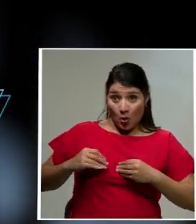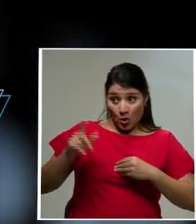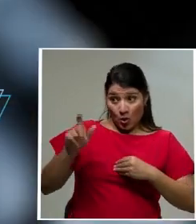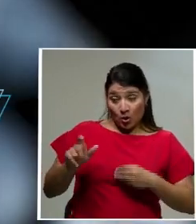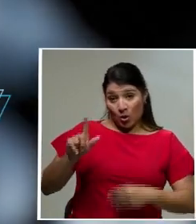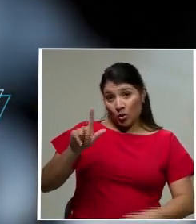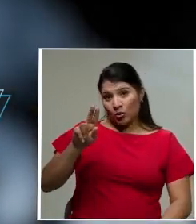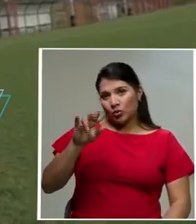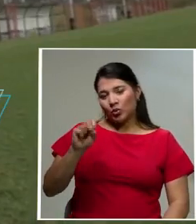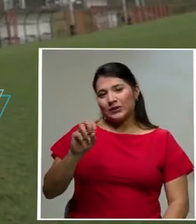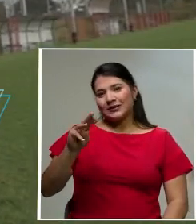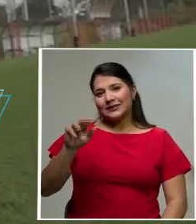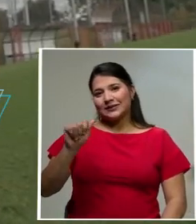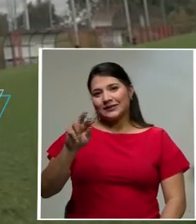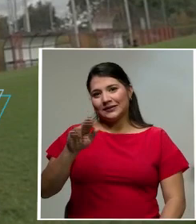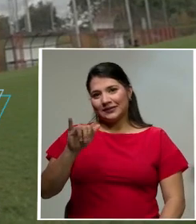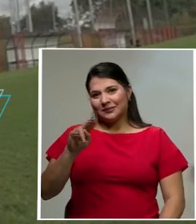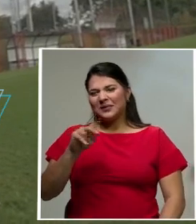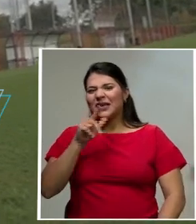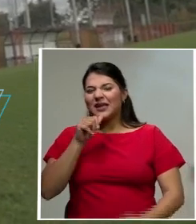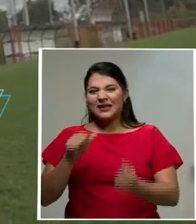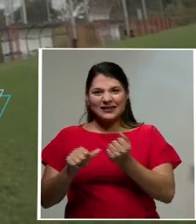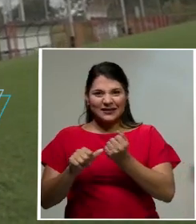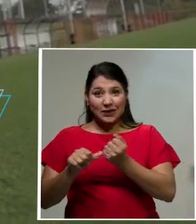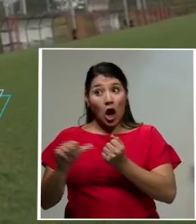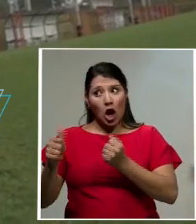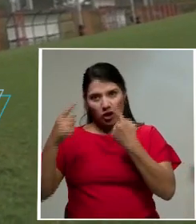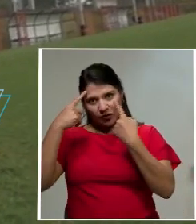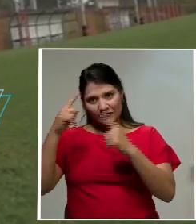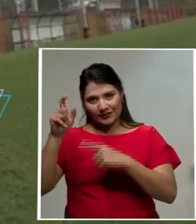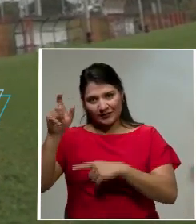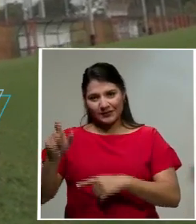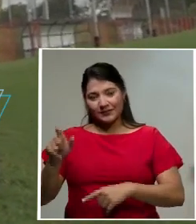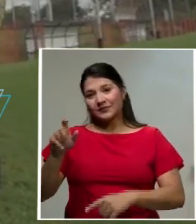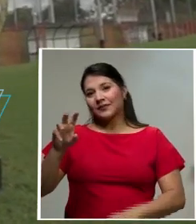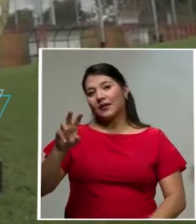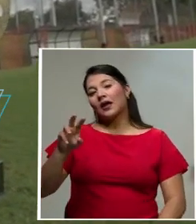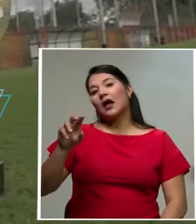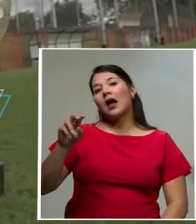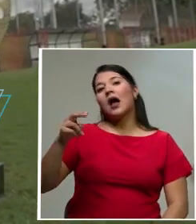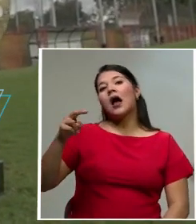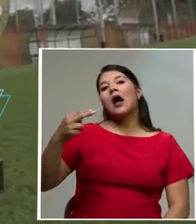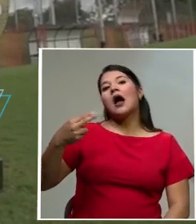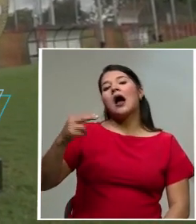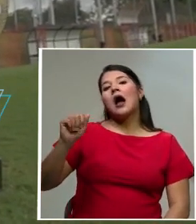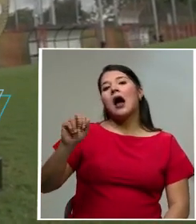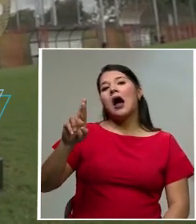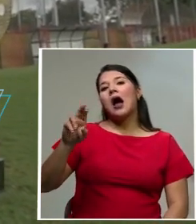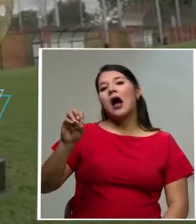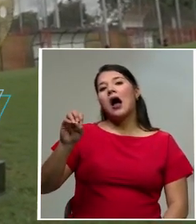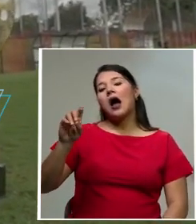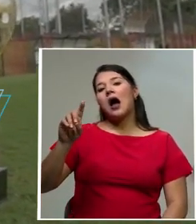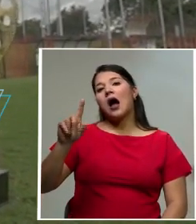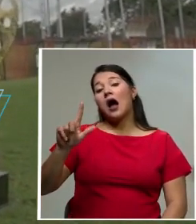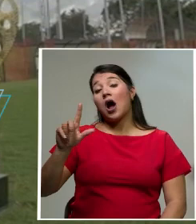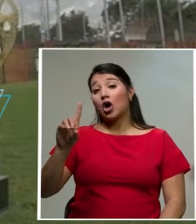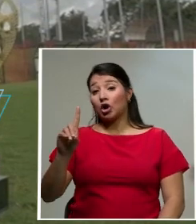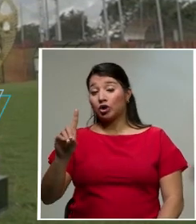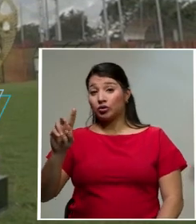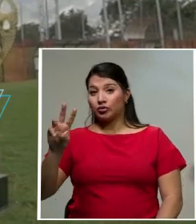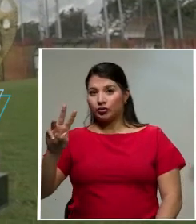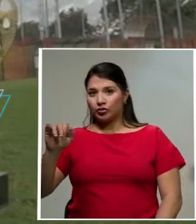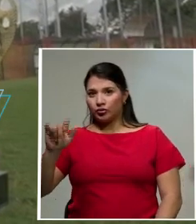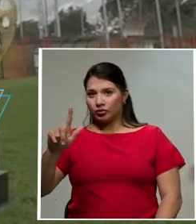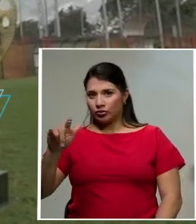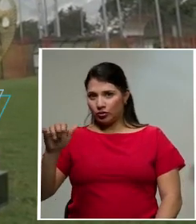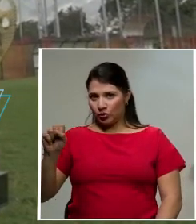Manudo y será asistido por otra figura con mucha historia, Harold Wallace, quien dejó la Liga de Menores de la Selección Nacional de Costa Rica para buscar el